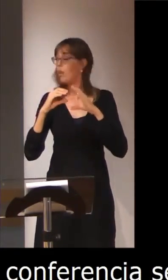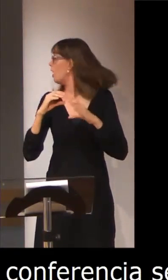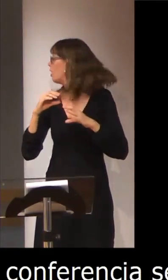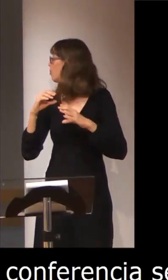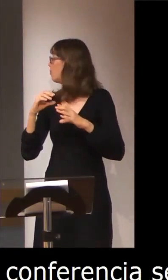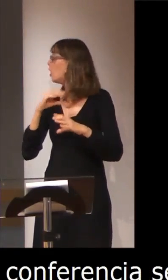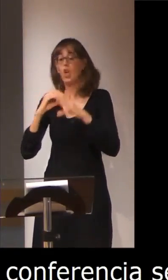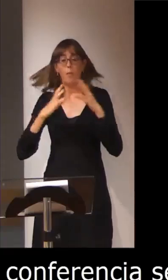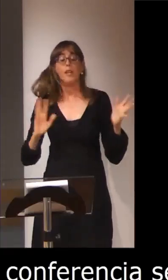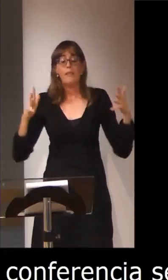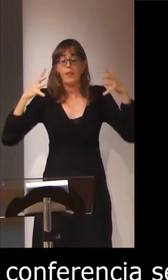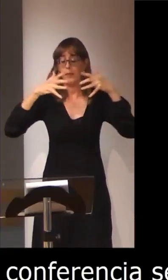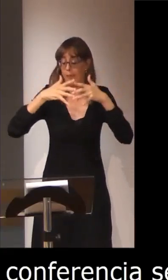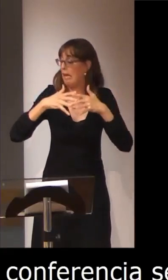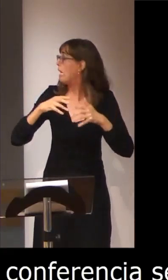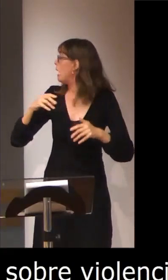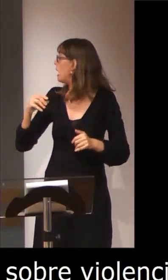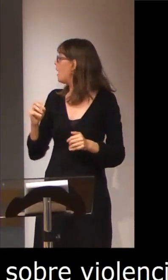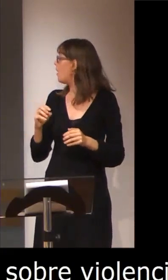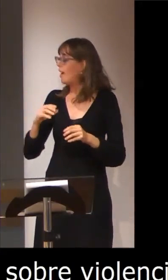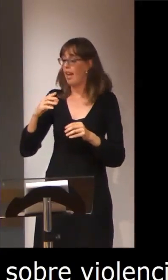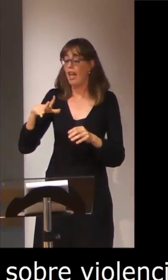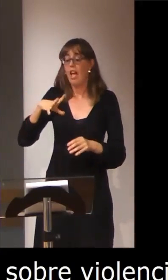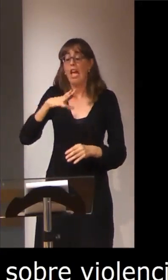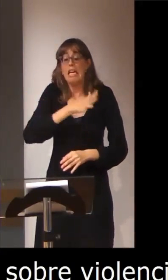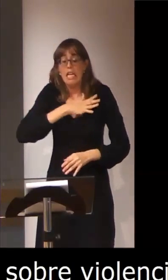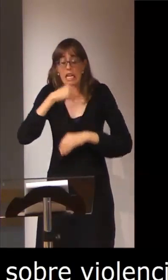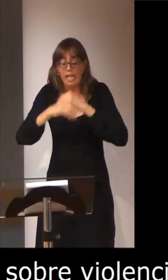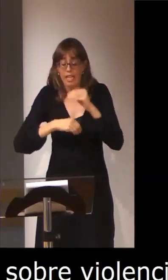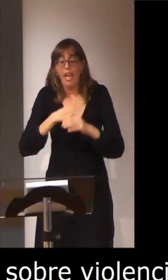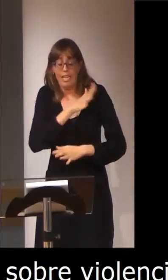Otra de las conferencias trataría la comunicación en red,